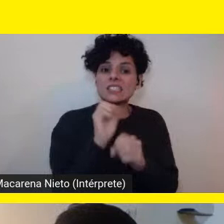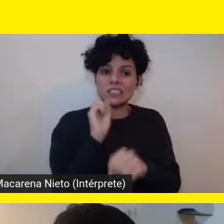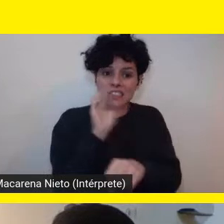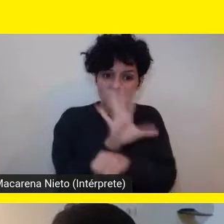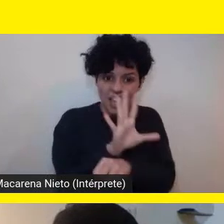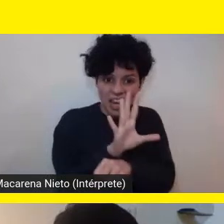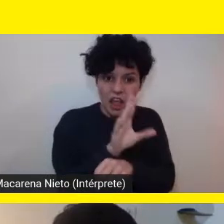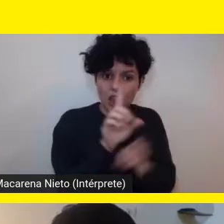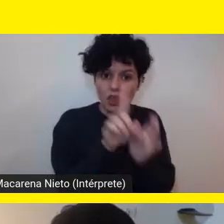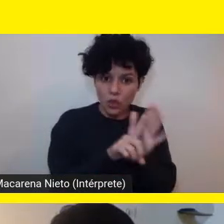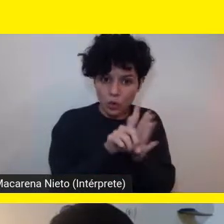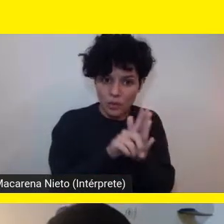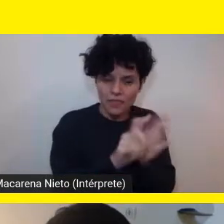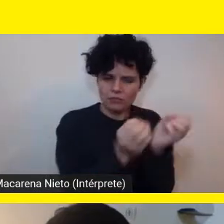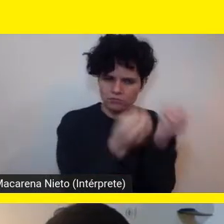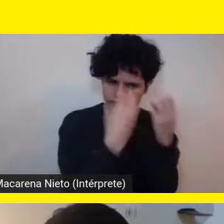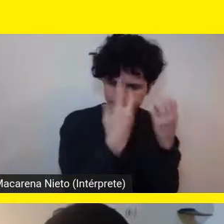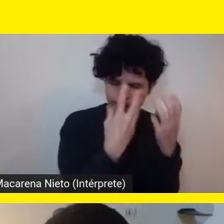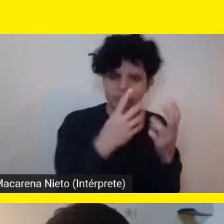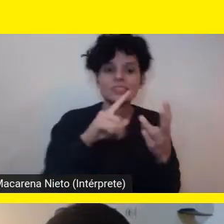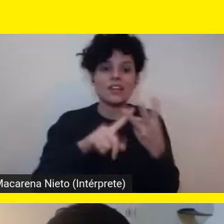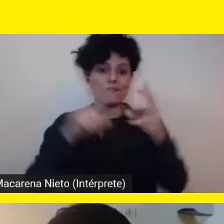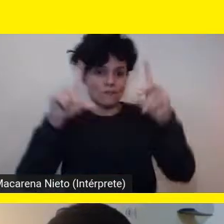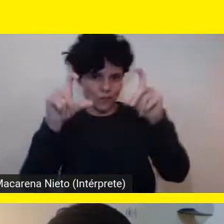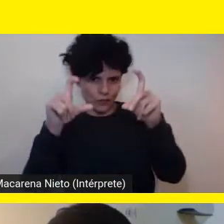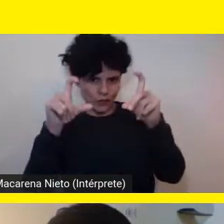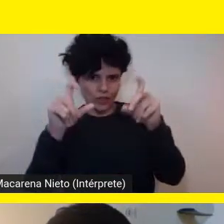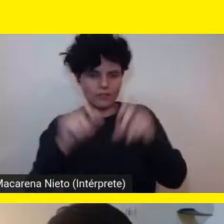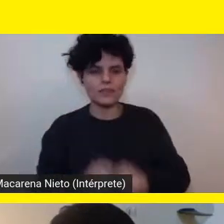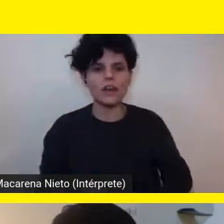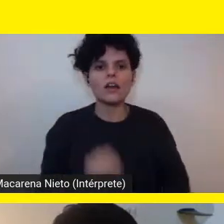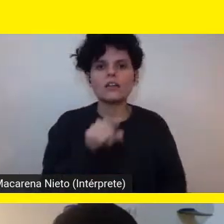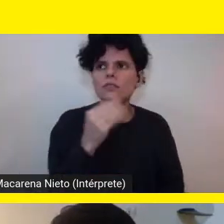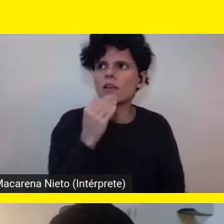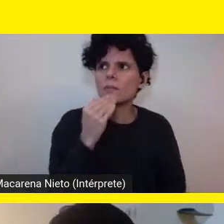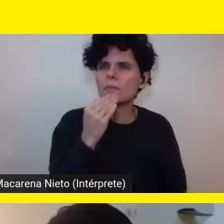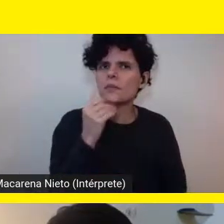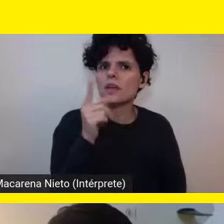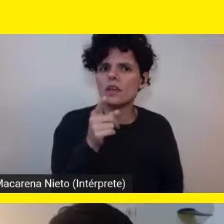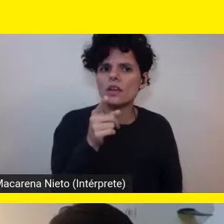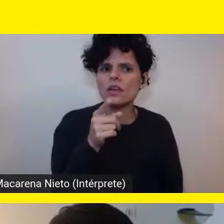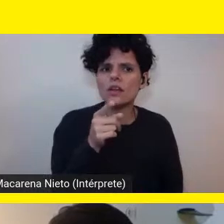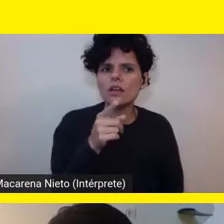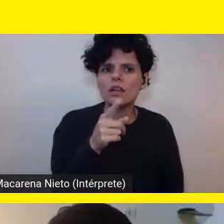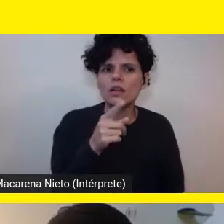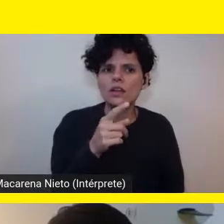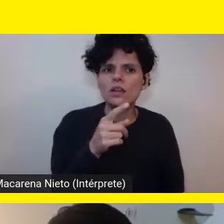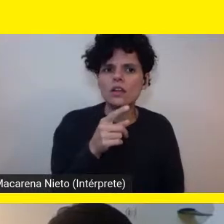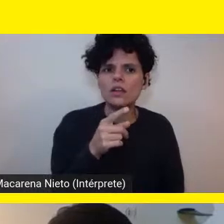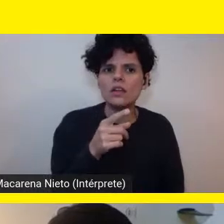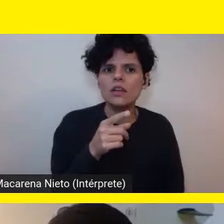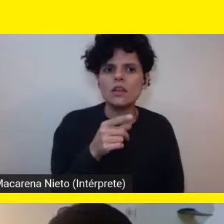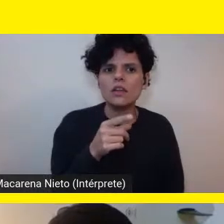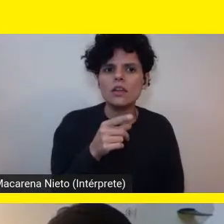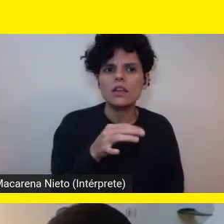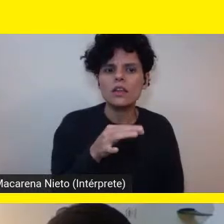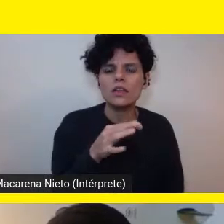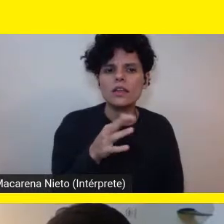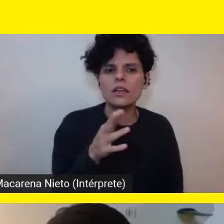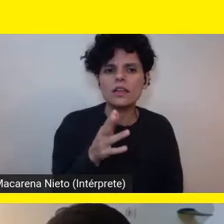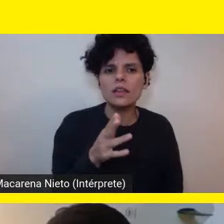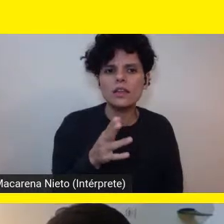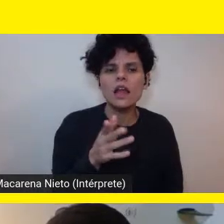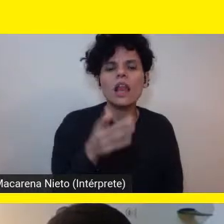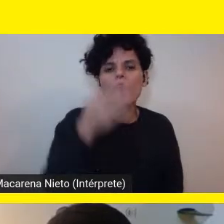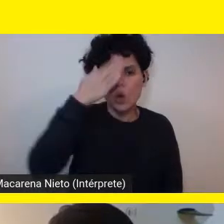Además, ella realizó una parte de su formación en la Escuela de Cine San Antonio de los Baños de